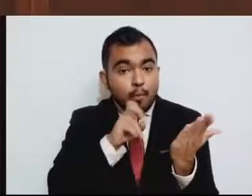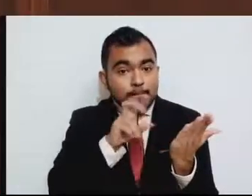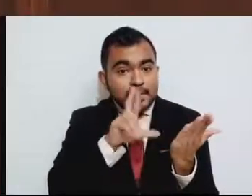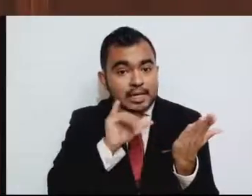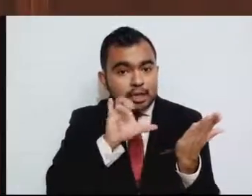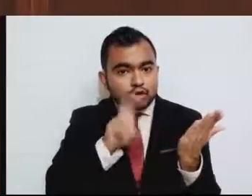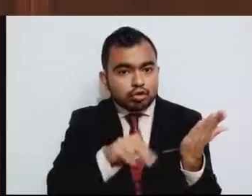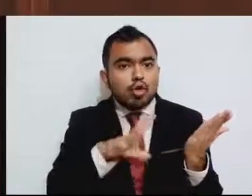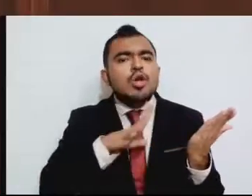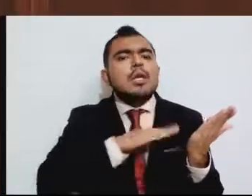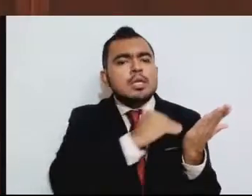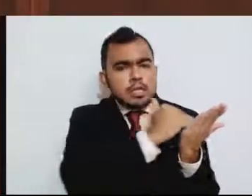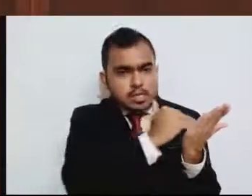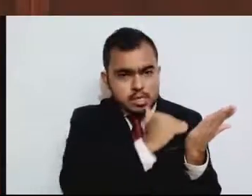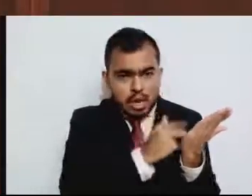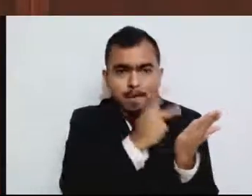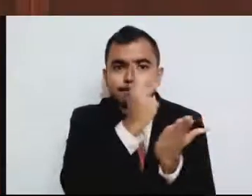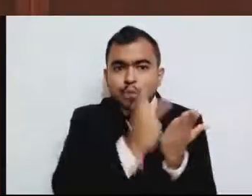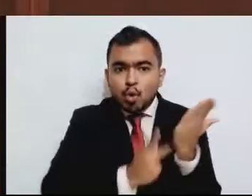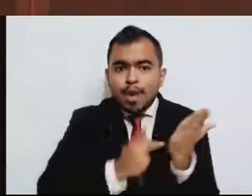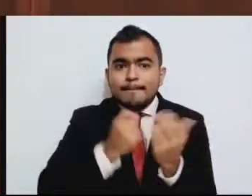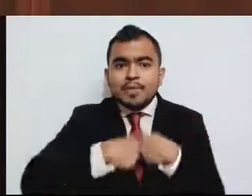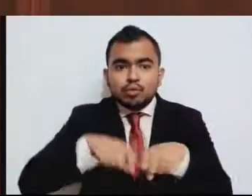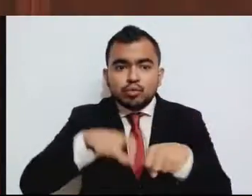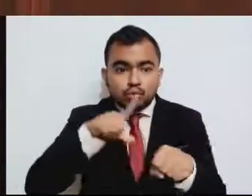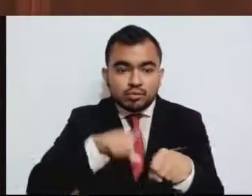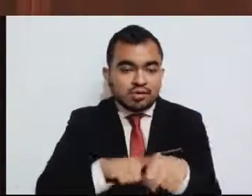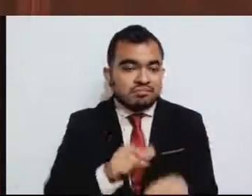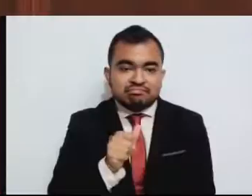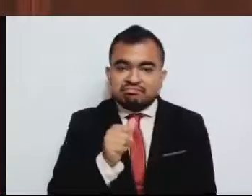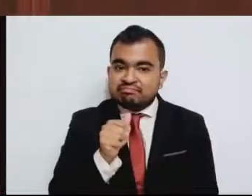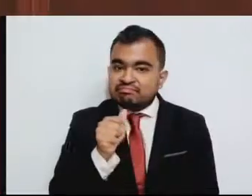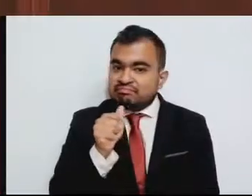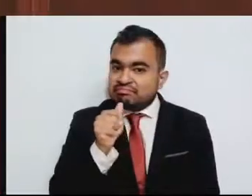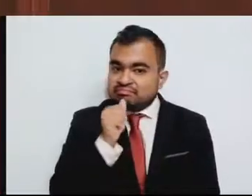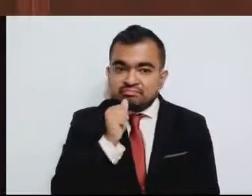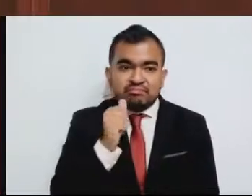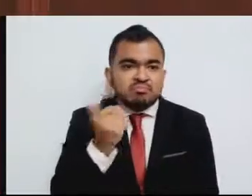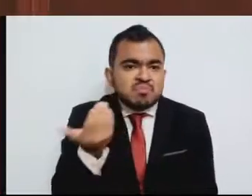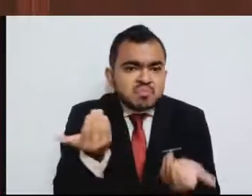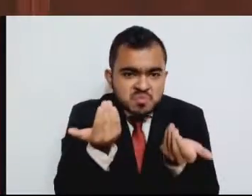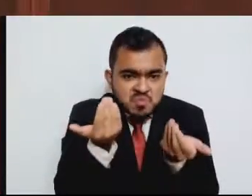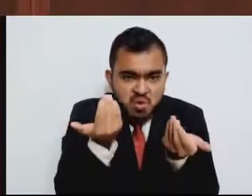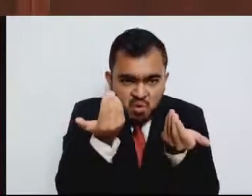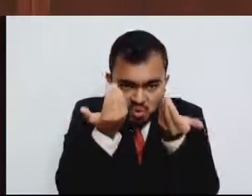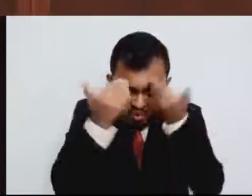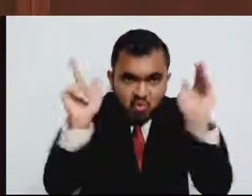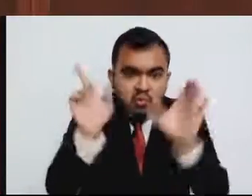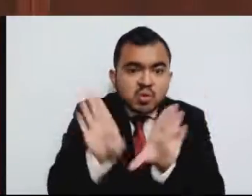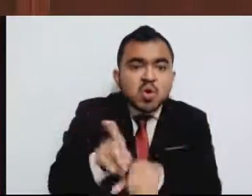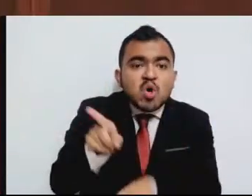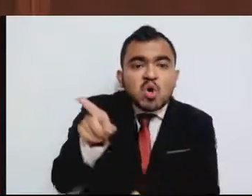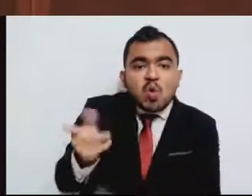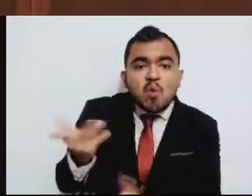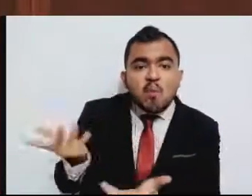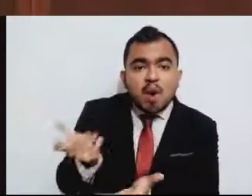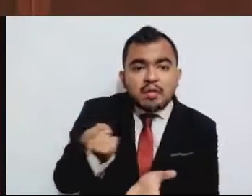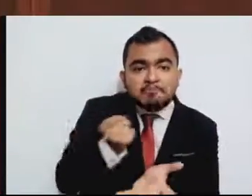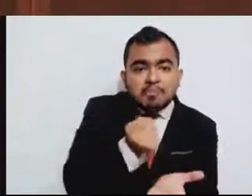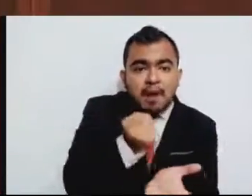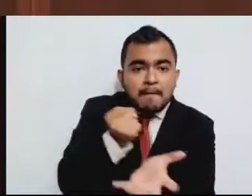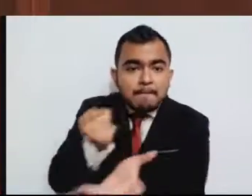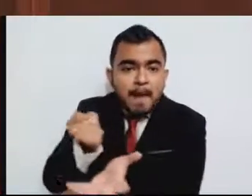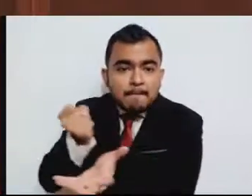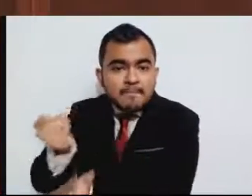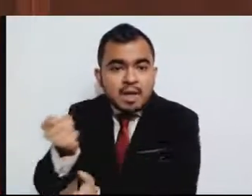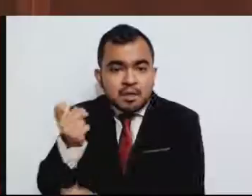sociales que se ofertan aún no se conoce cómo se realiza la asignación que emiten las convocatorias a los que